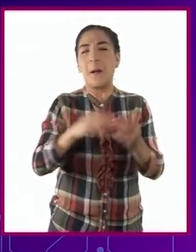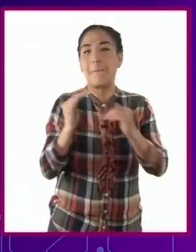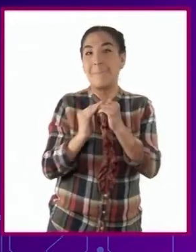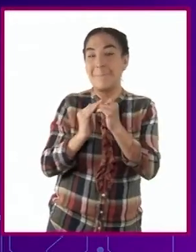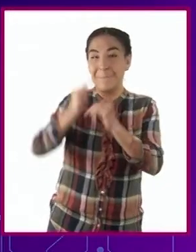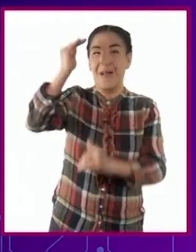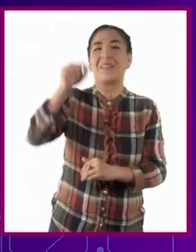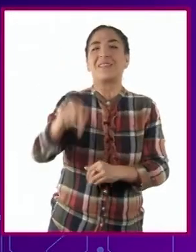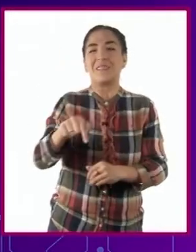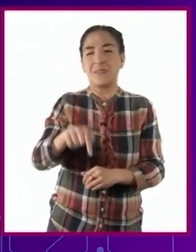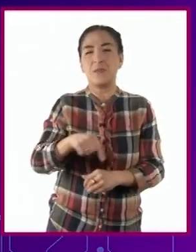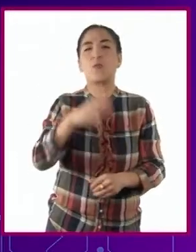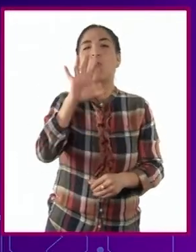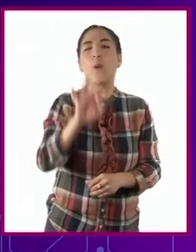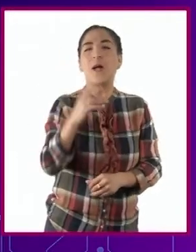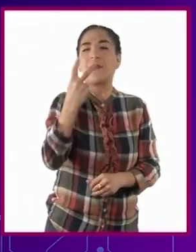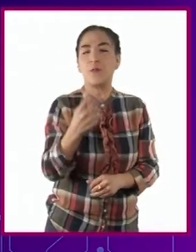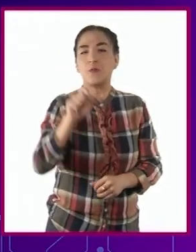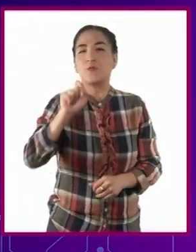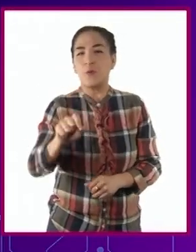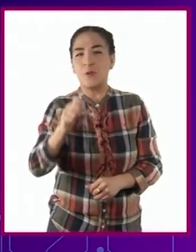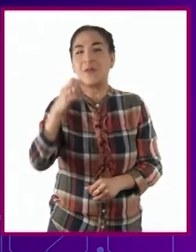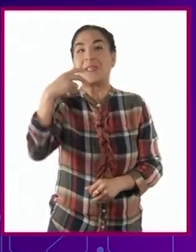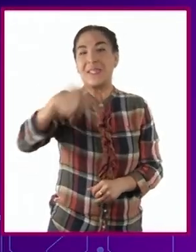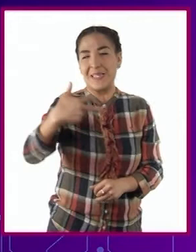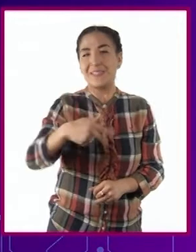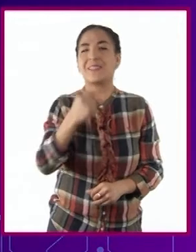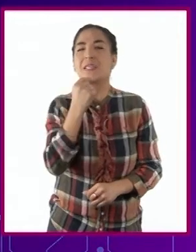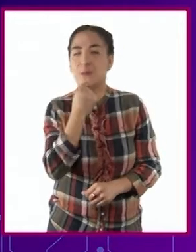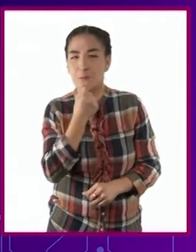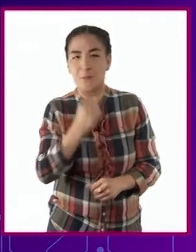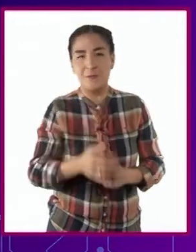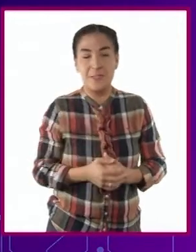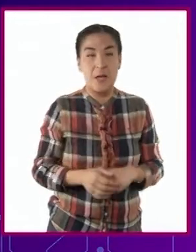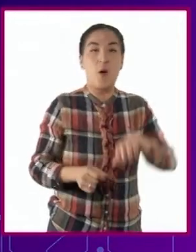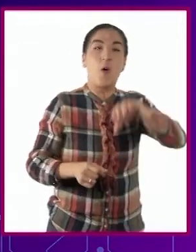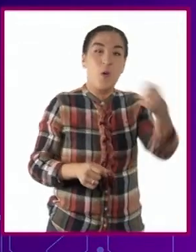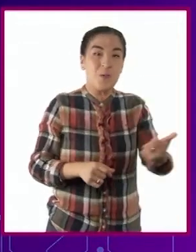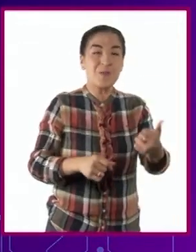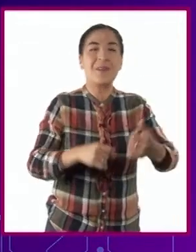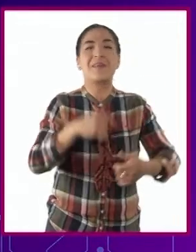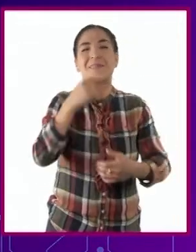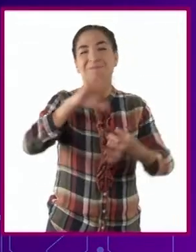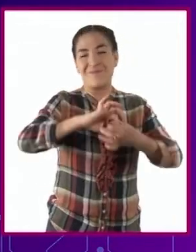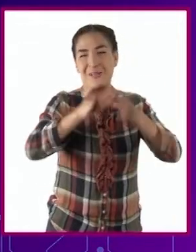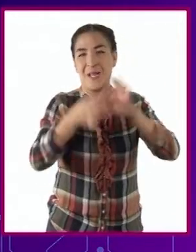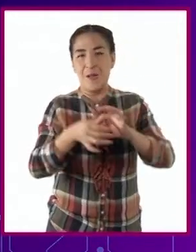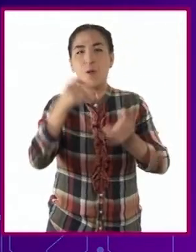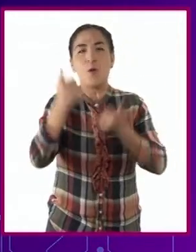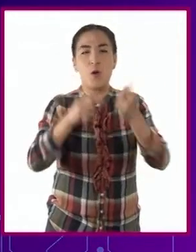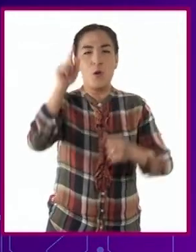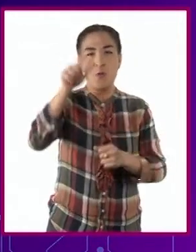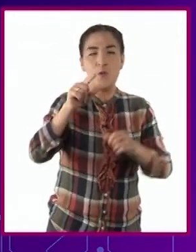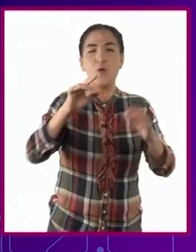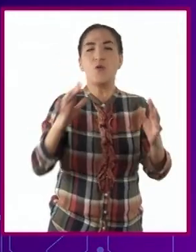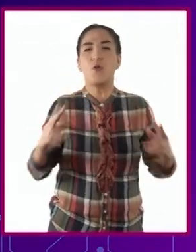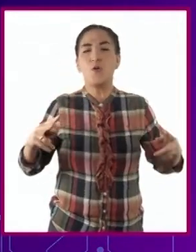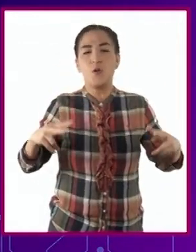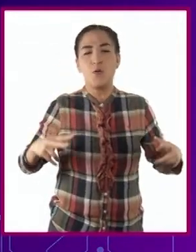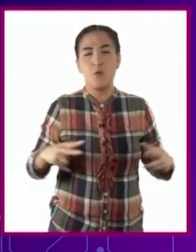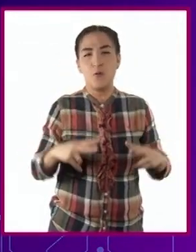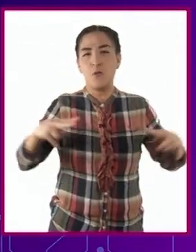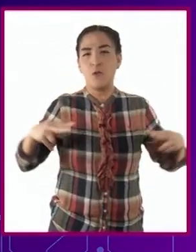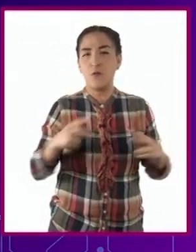la prueba a 42.3 segundos. Y para la siguiente justa olímpica, en Londres en